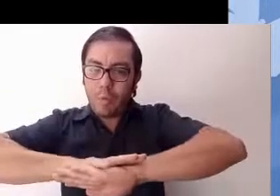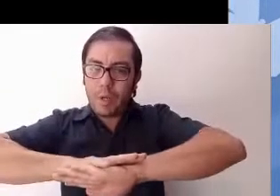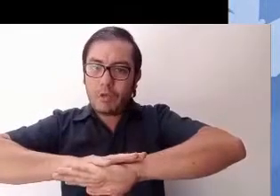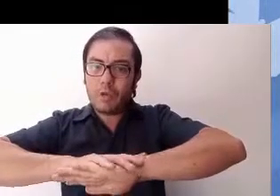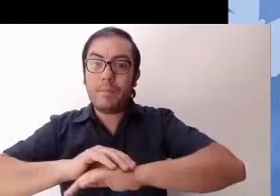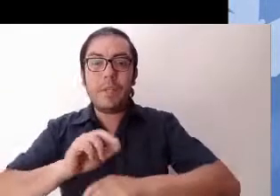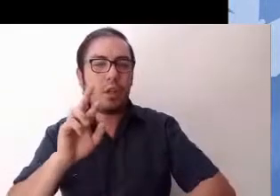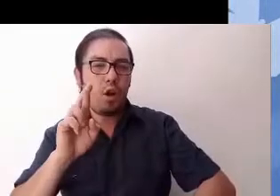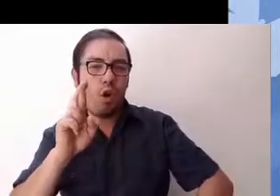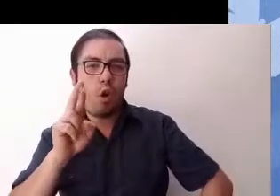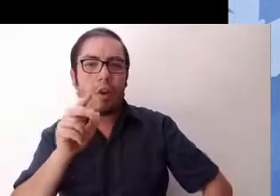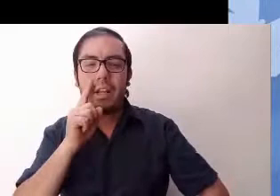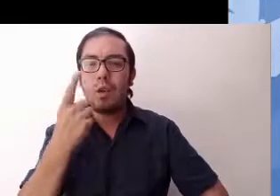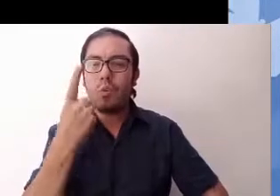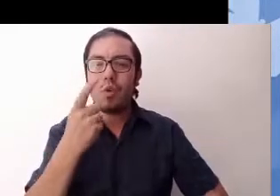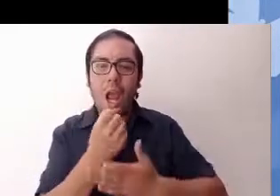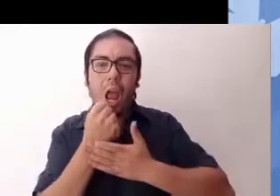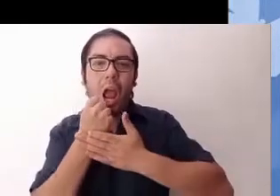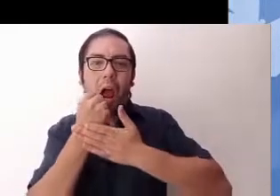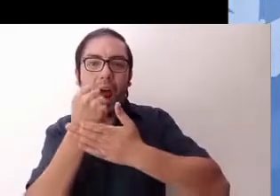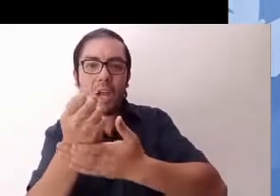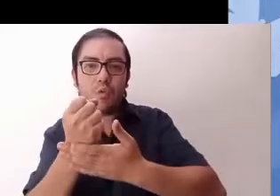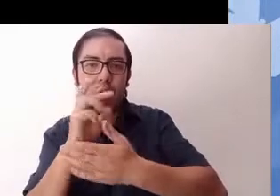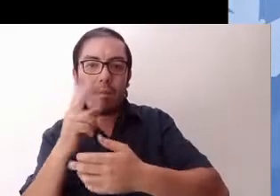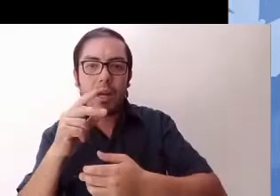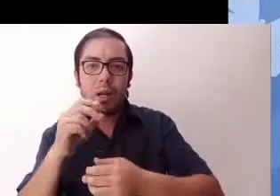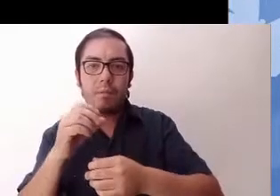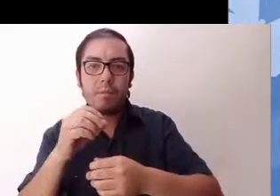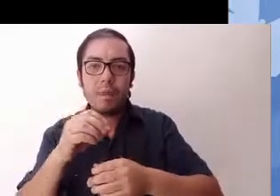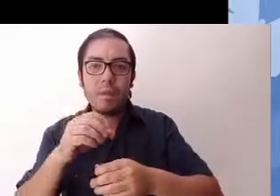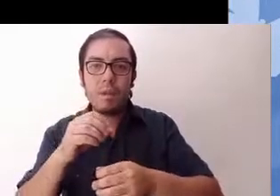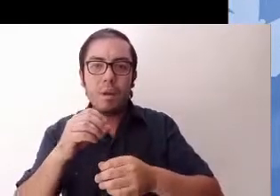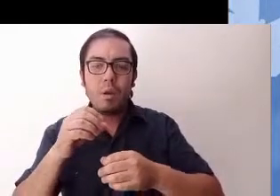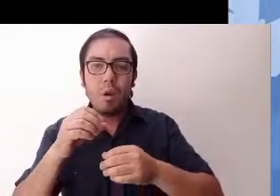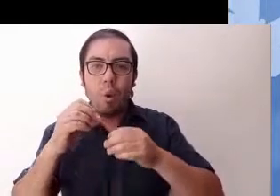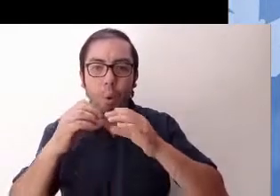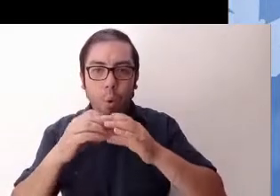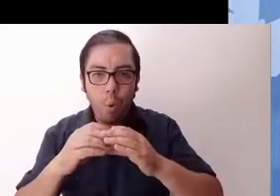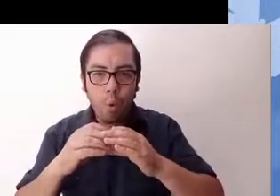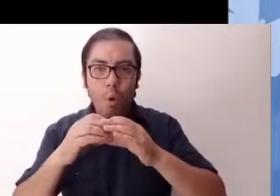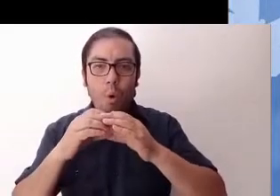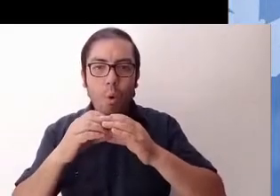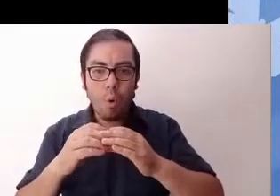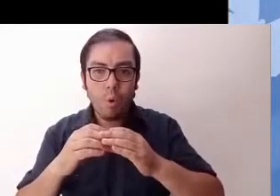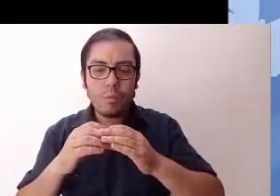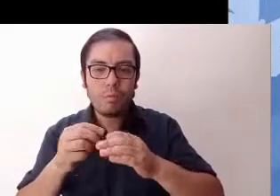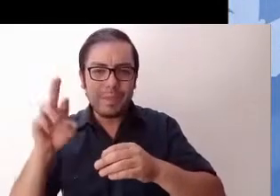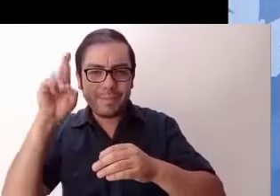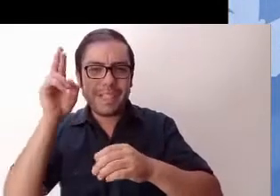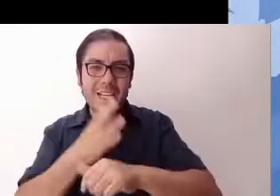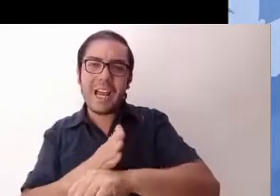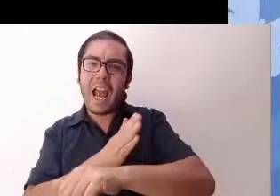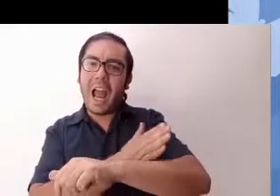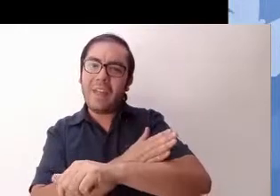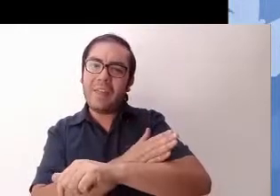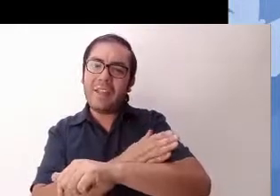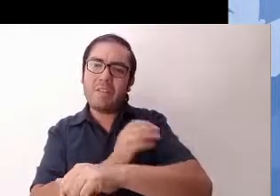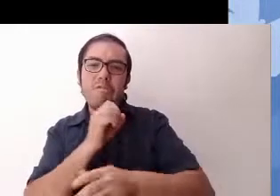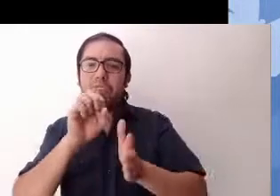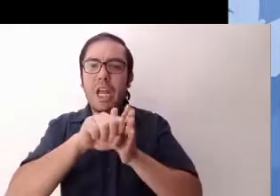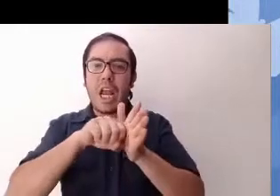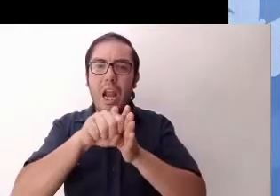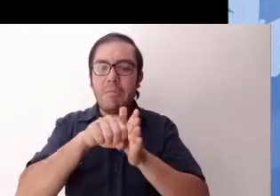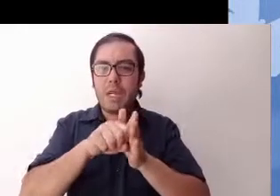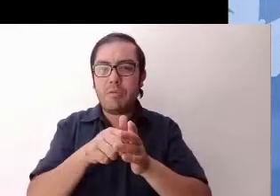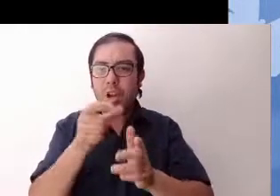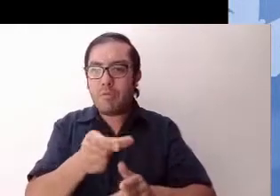Ahora, antes o en las películas ustedes veían que a las personas se les hacía el boca a boca. Bueno, actualmente eso no se hace, así que ustedes